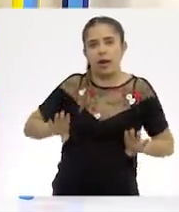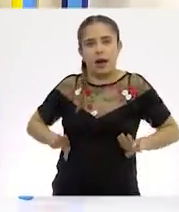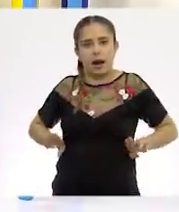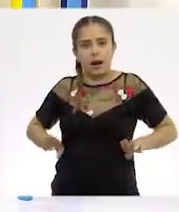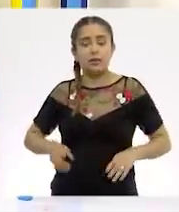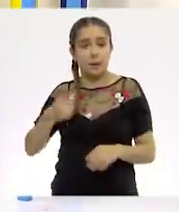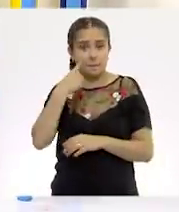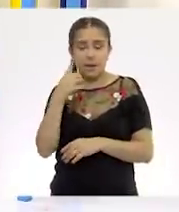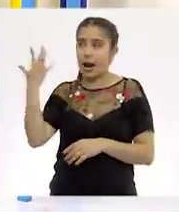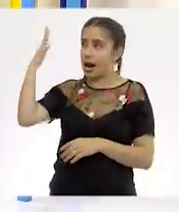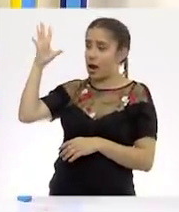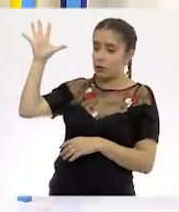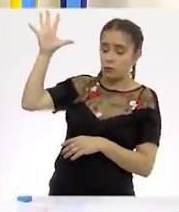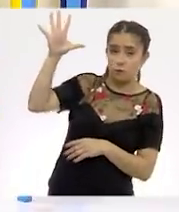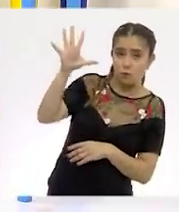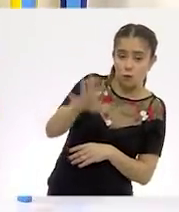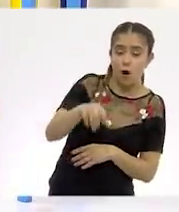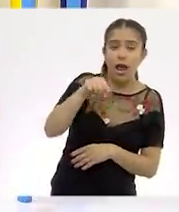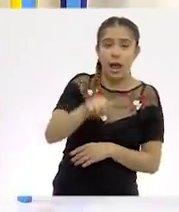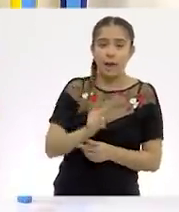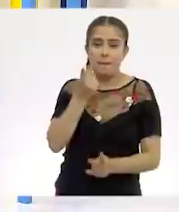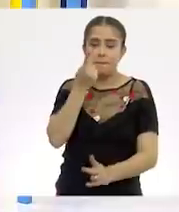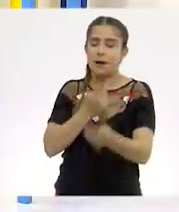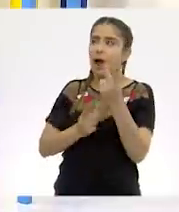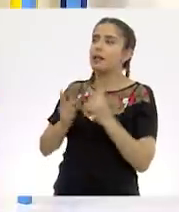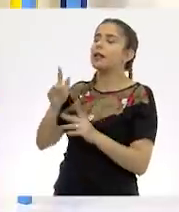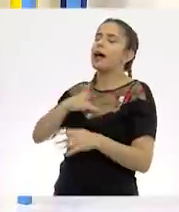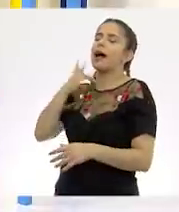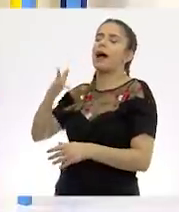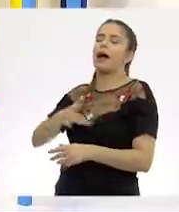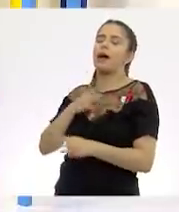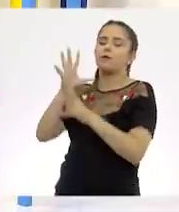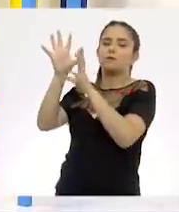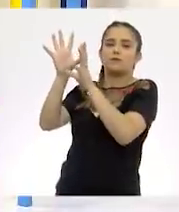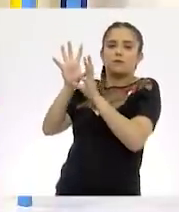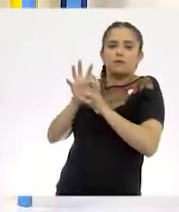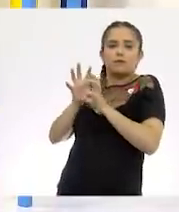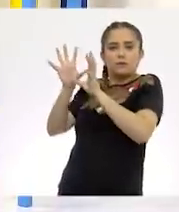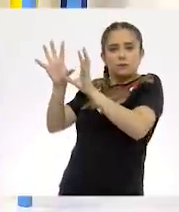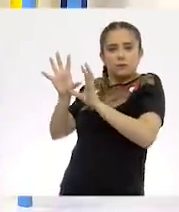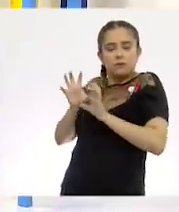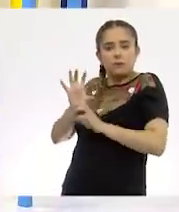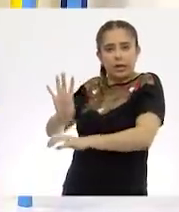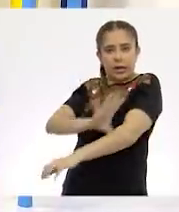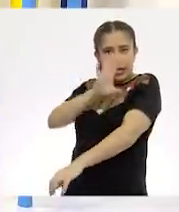están los rayos del sol, los van a captar. Pero también, Alexia, ¿tú qué te imaginas que hace una planta durante la noche?